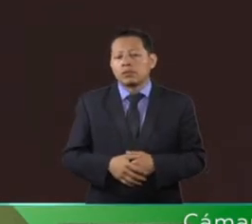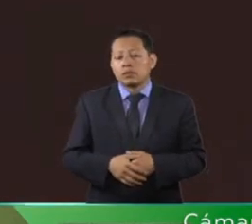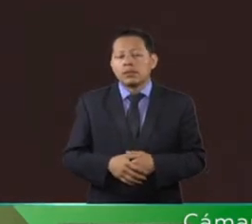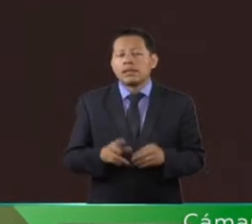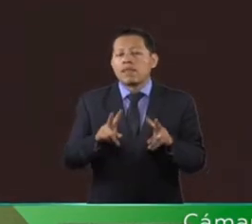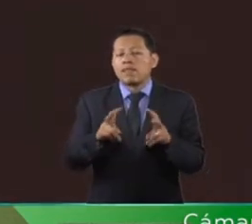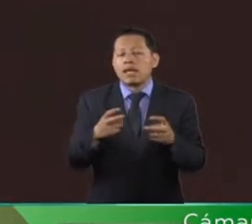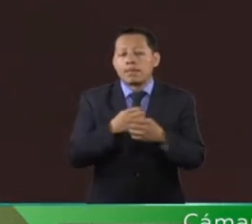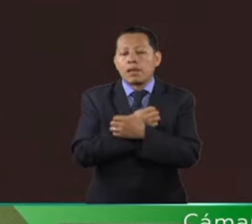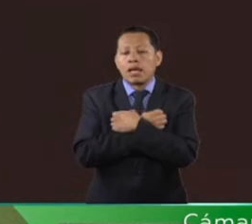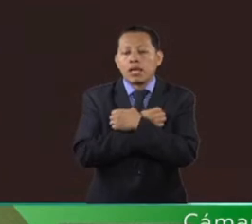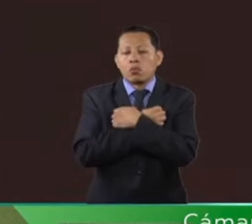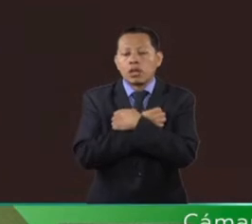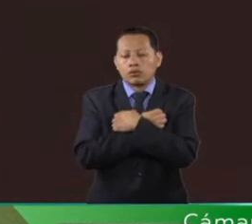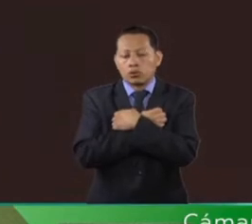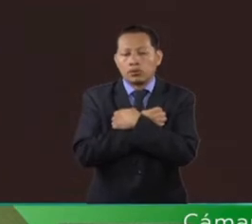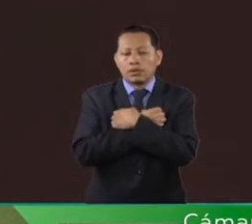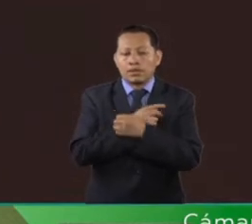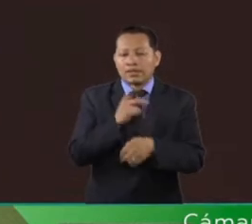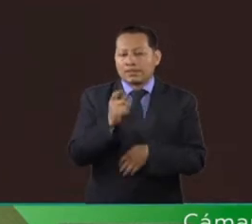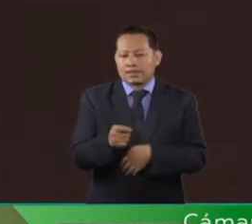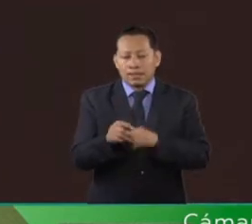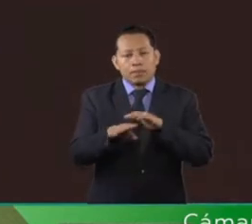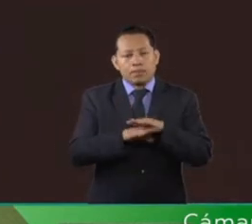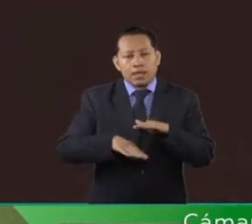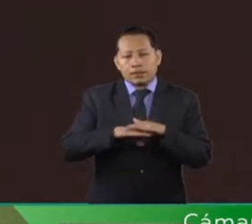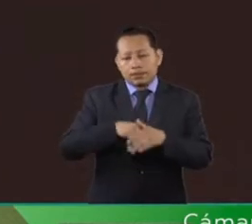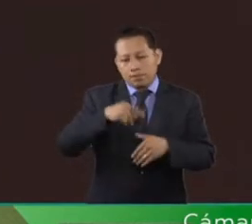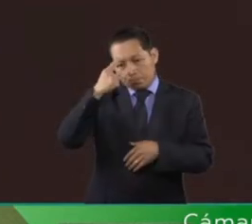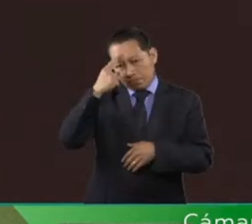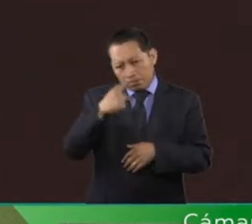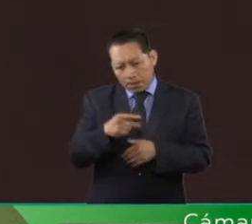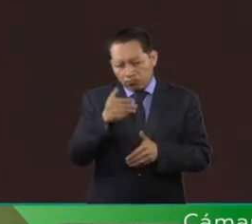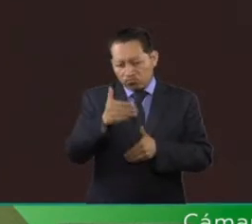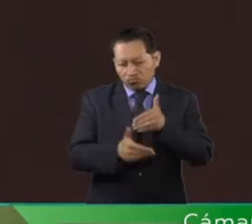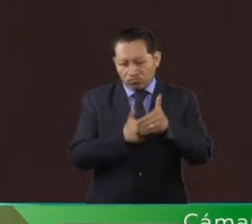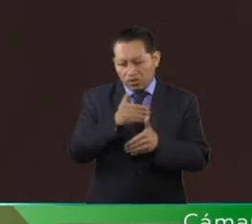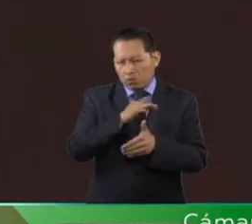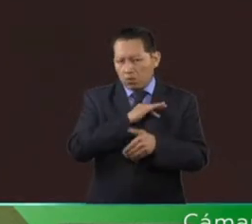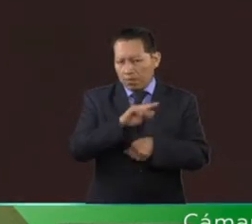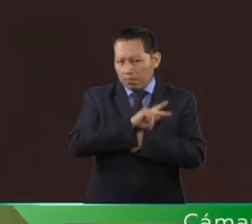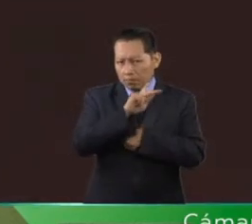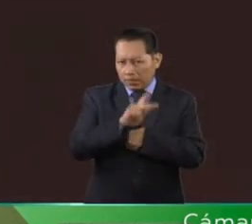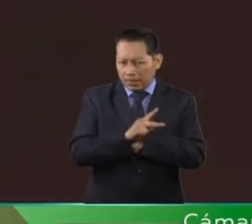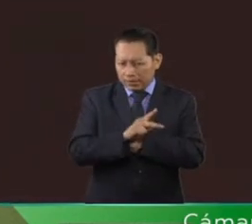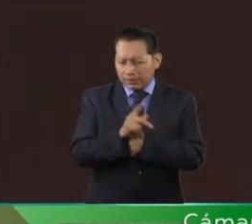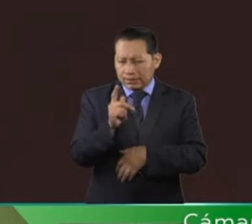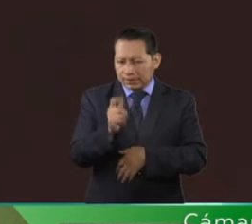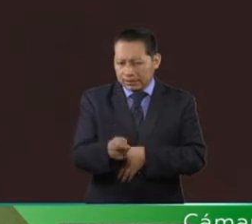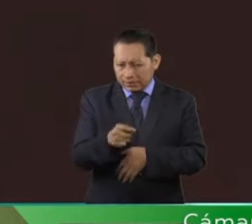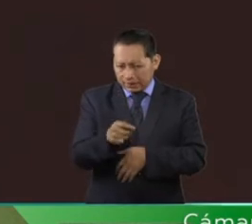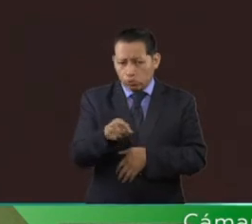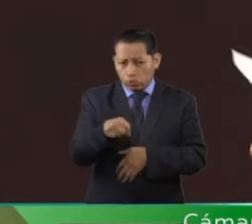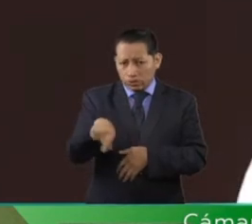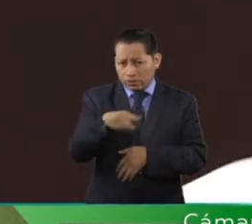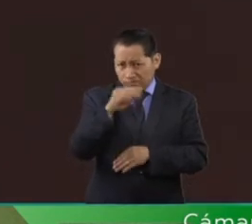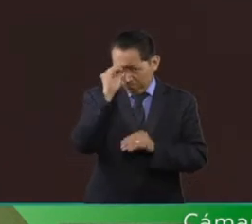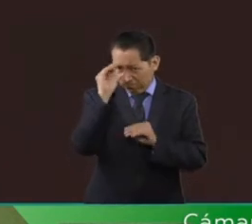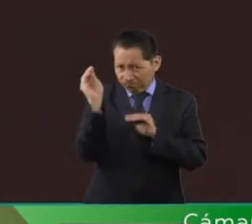tema de la educación, que es base para la innovación y crecimiento de un país, ha sido abandonada por